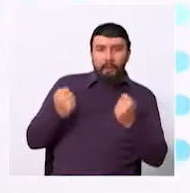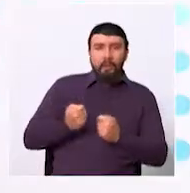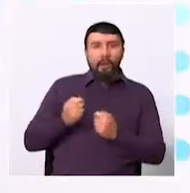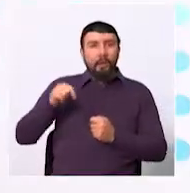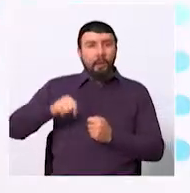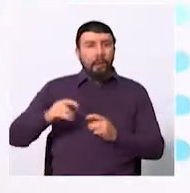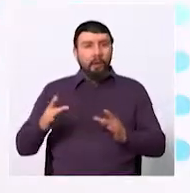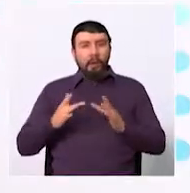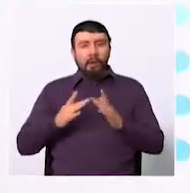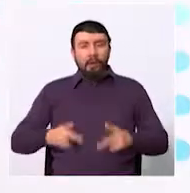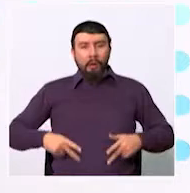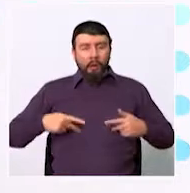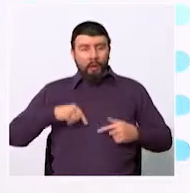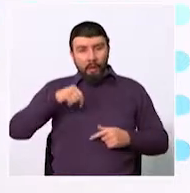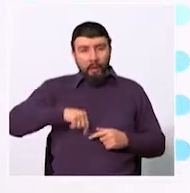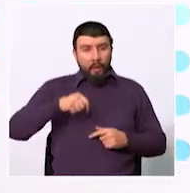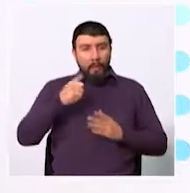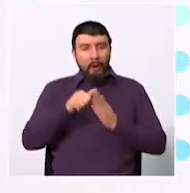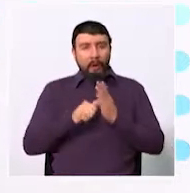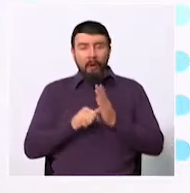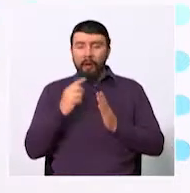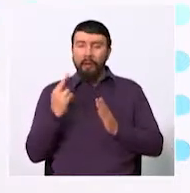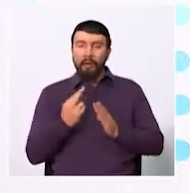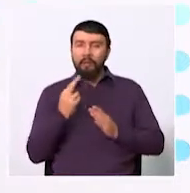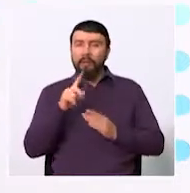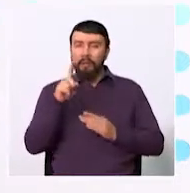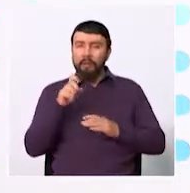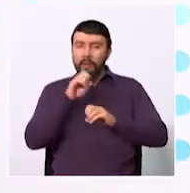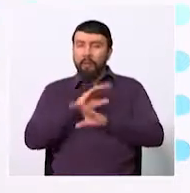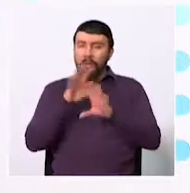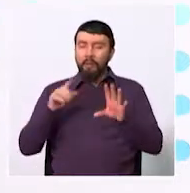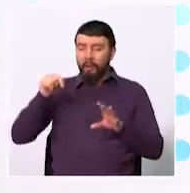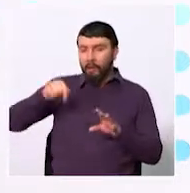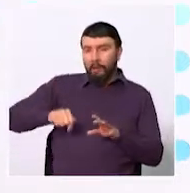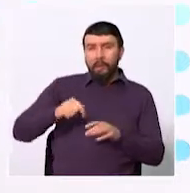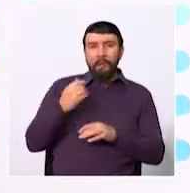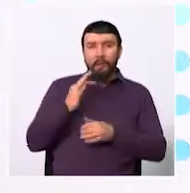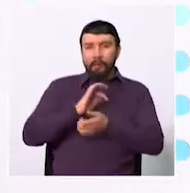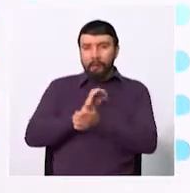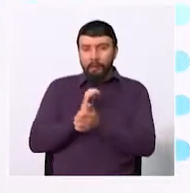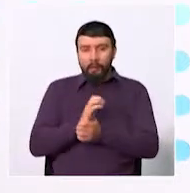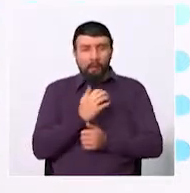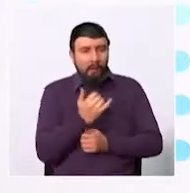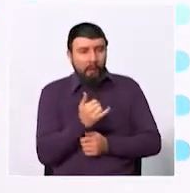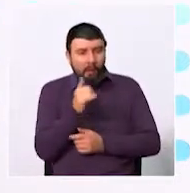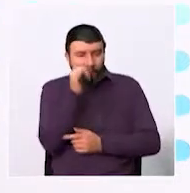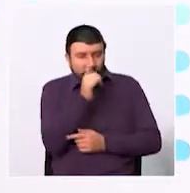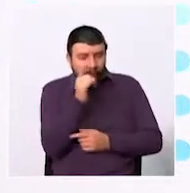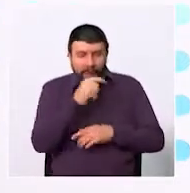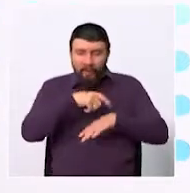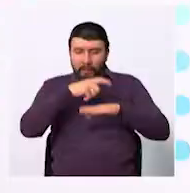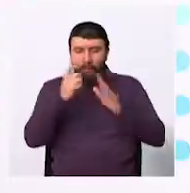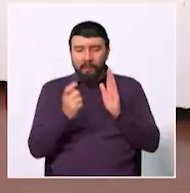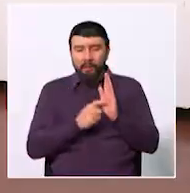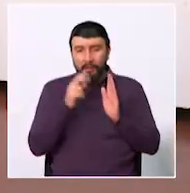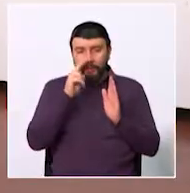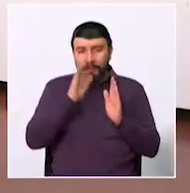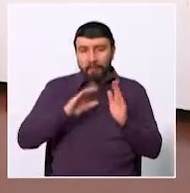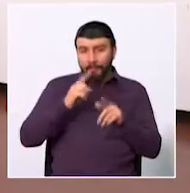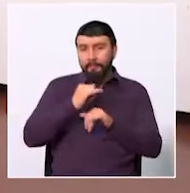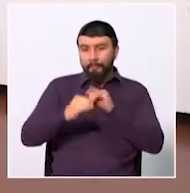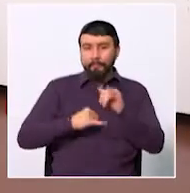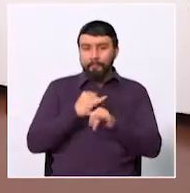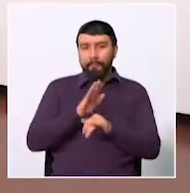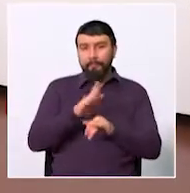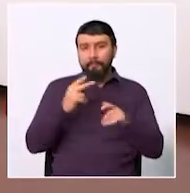recuerden que el programa tiene repetición a las 6 de la mañana por nuestro canal regional telecafé con un cubrimiento nacional e internacional ya volvemos en conexión